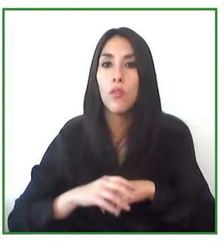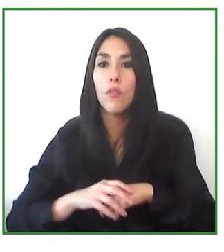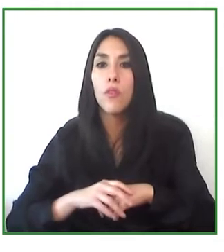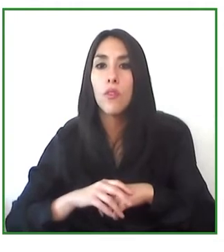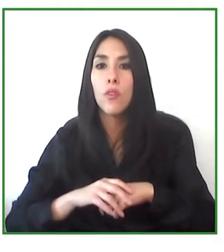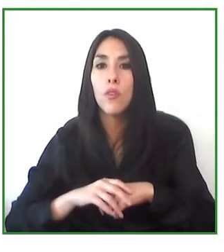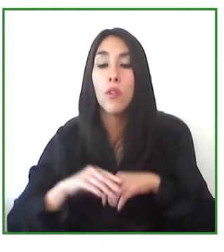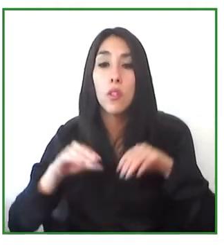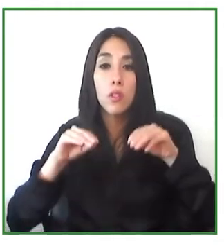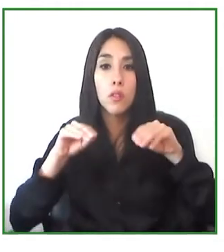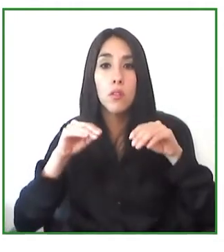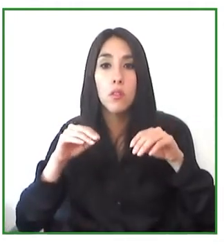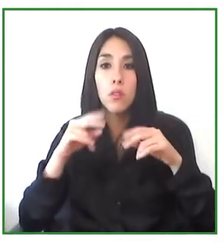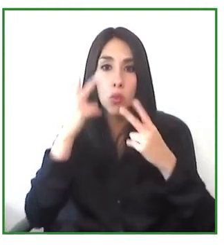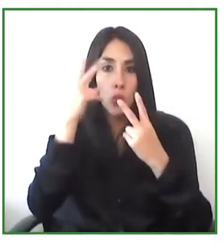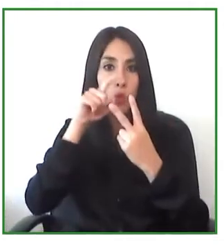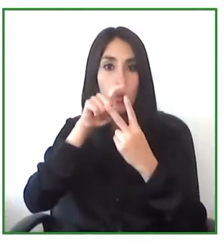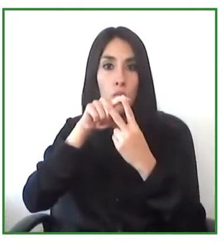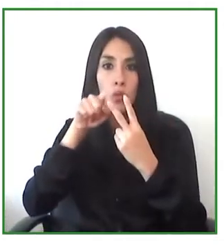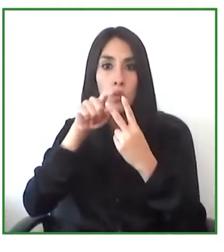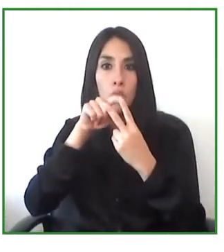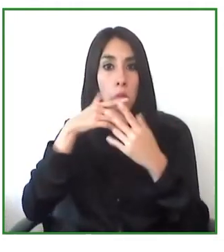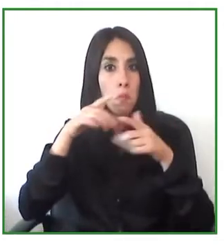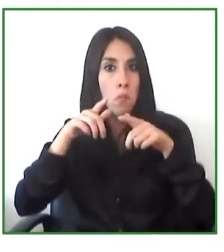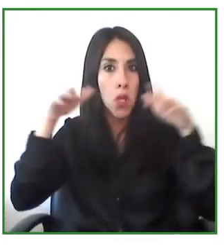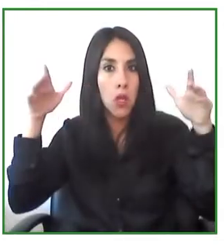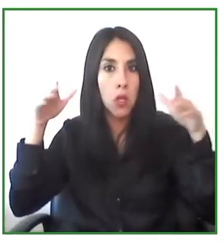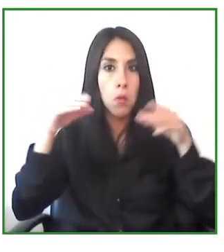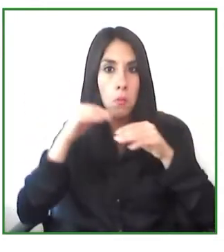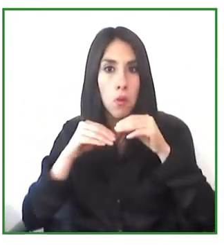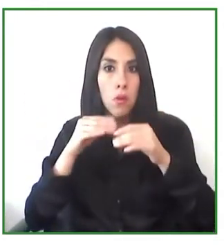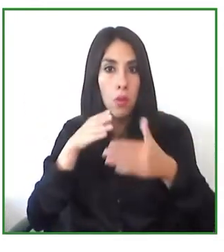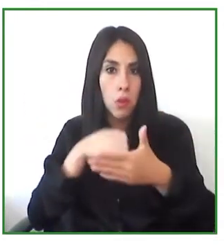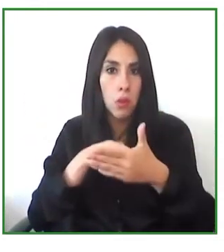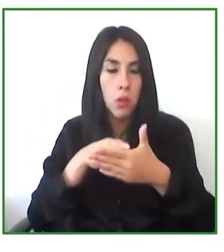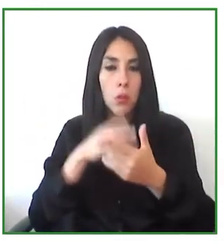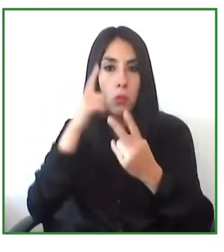tenemos, digamos, los grandes objetivos.